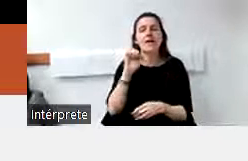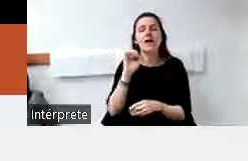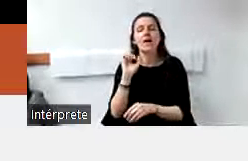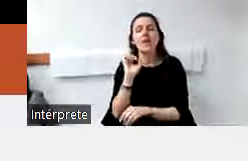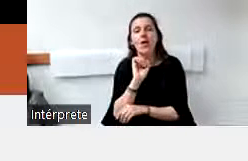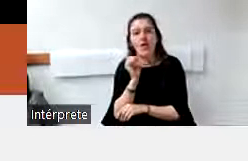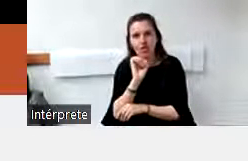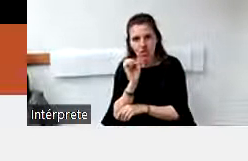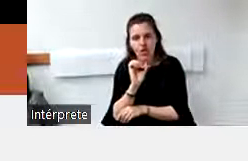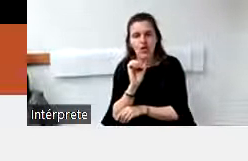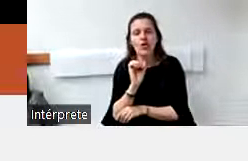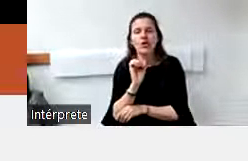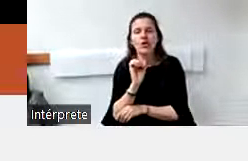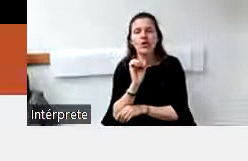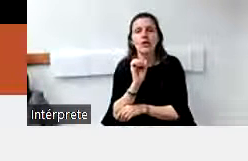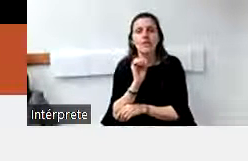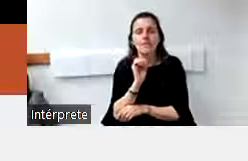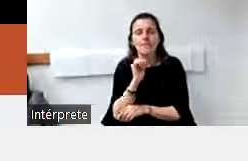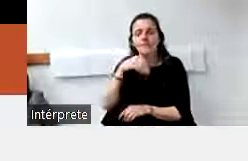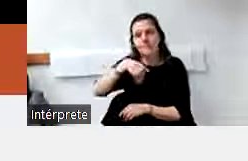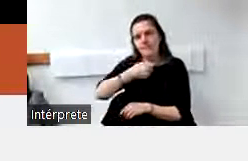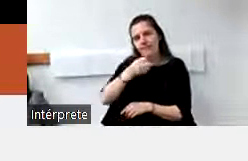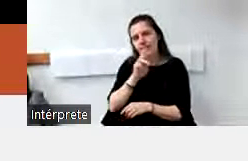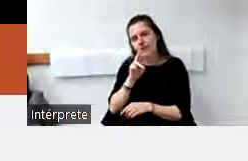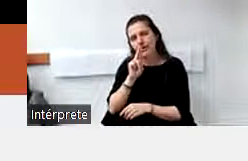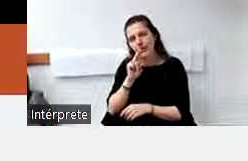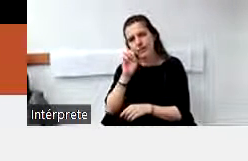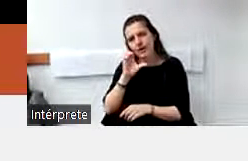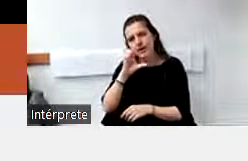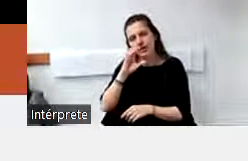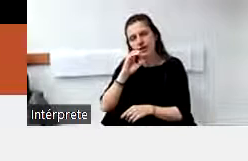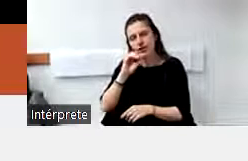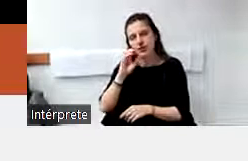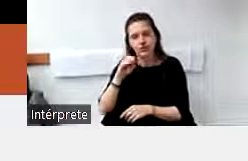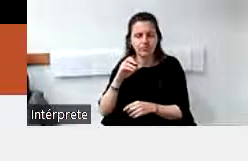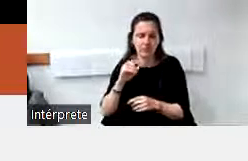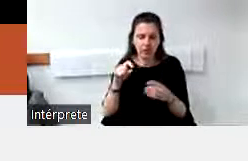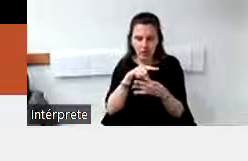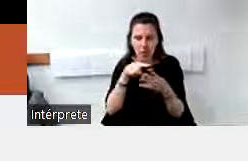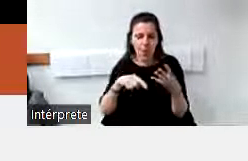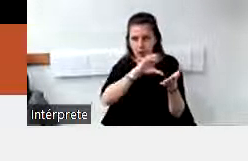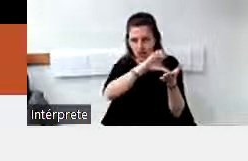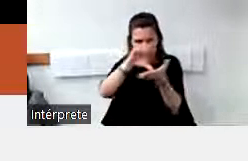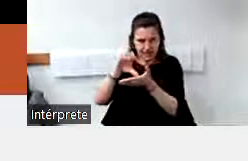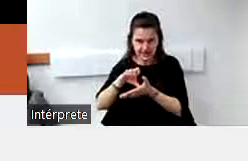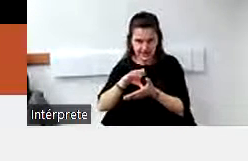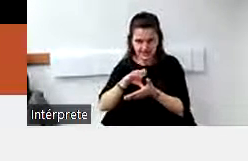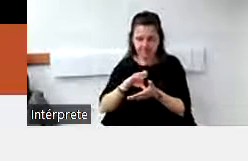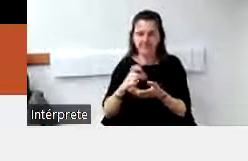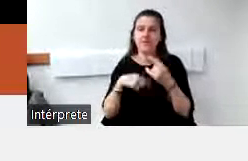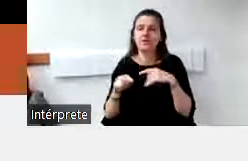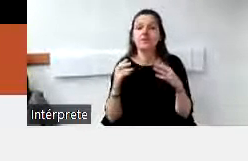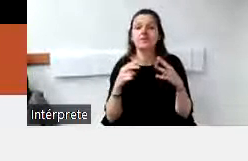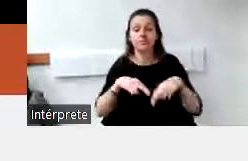y Mozambique, creo, si no me equivoco. Pero además estudió las legislaciones y la evidencia disponible